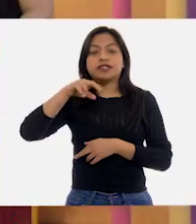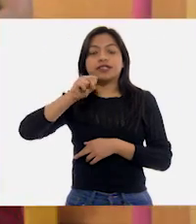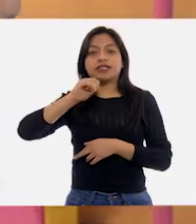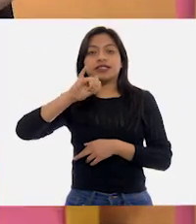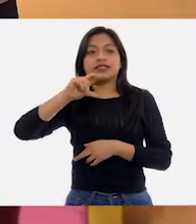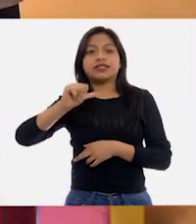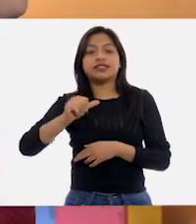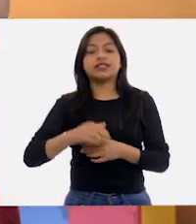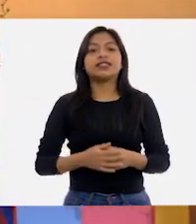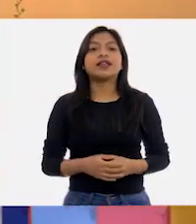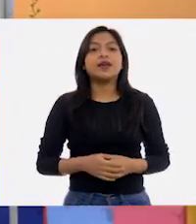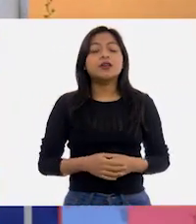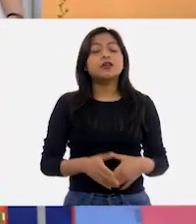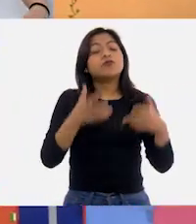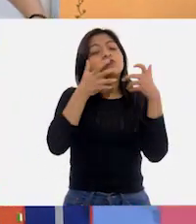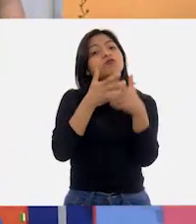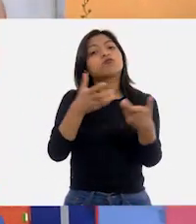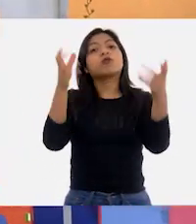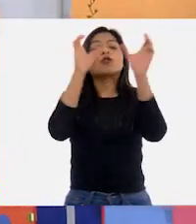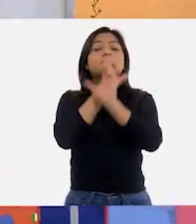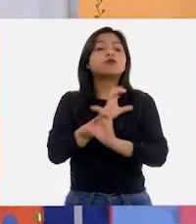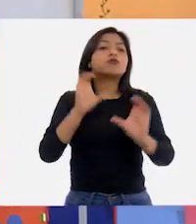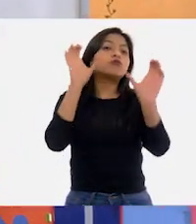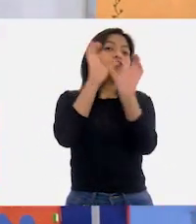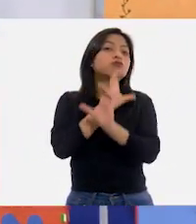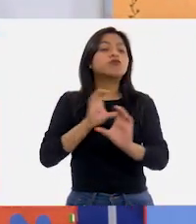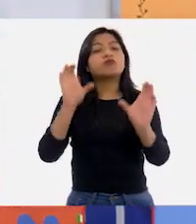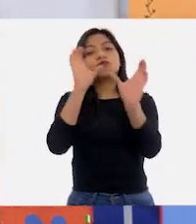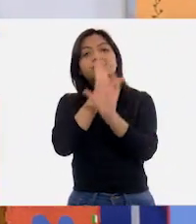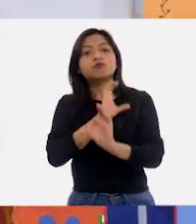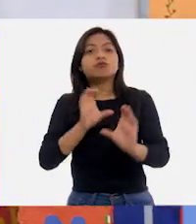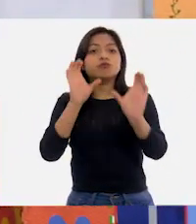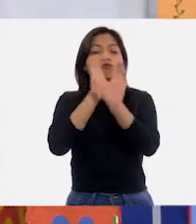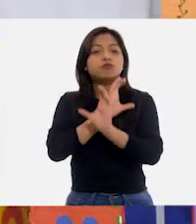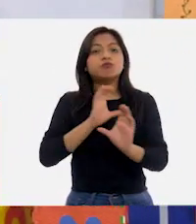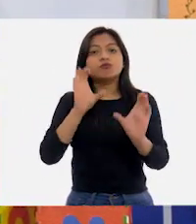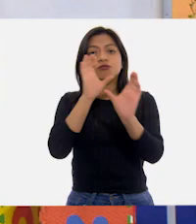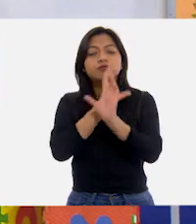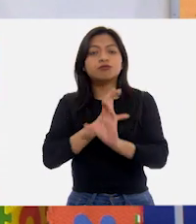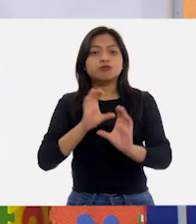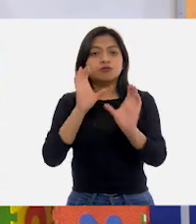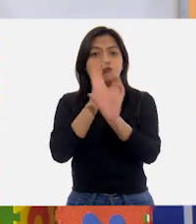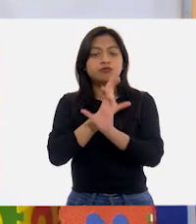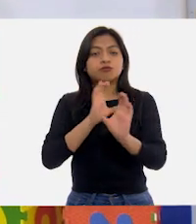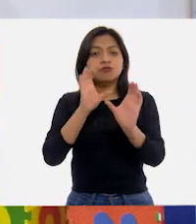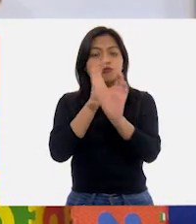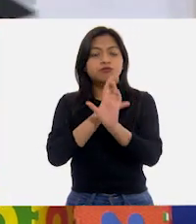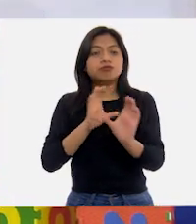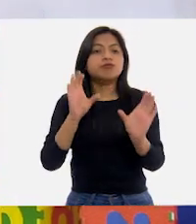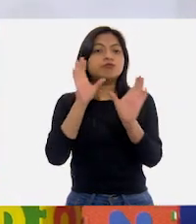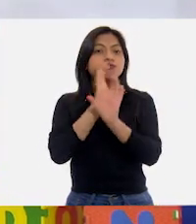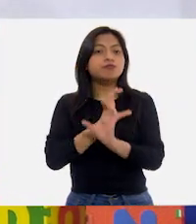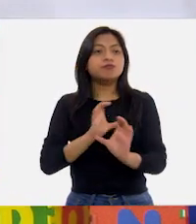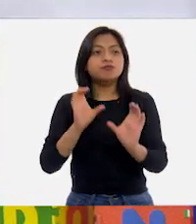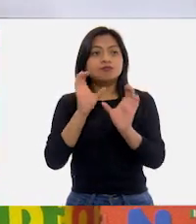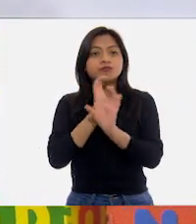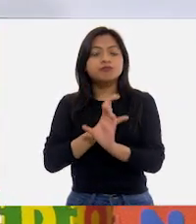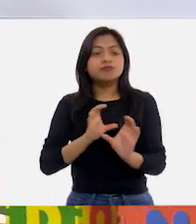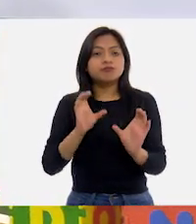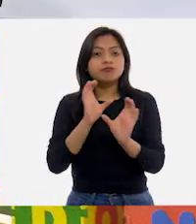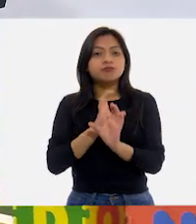donna è mobile, qual piuma al vento, muta d'accento e